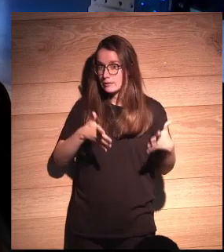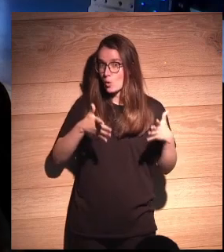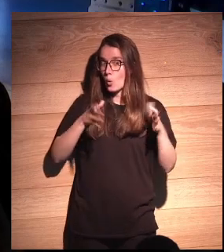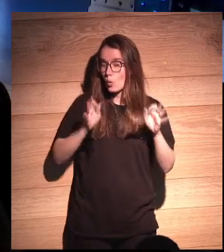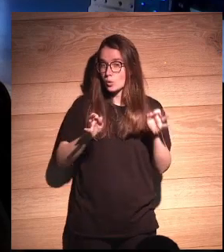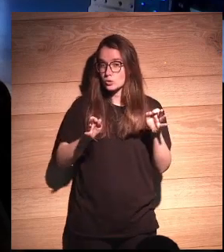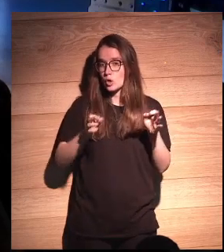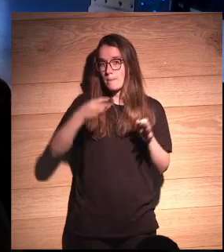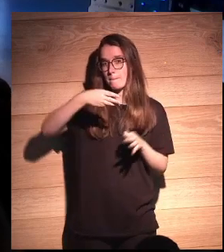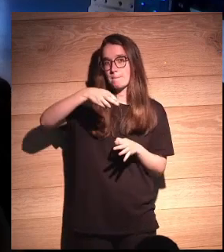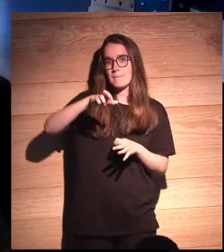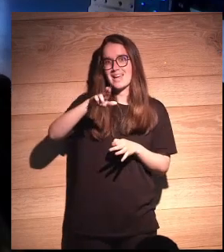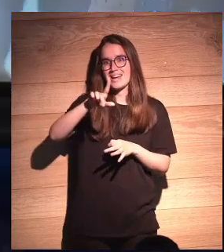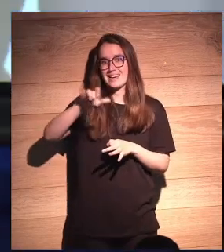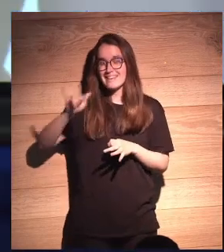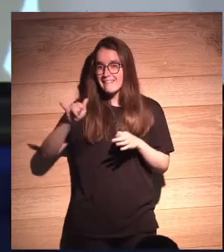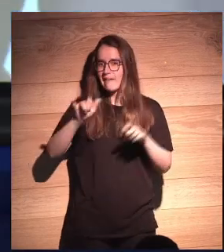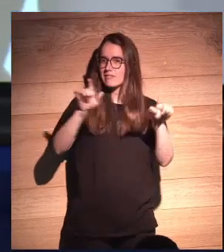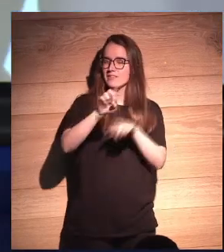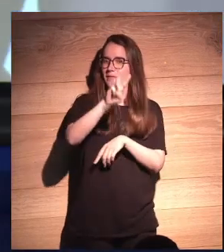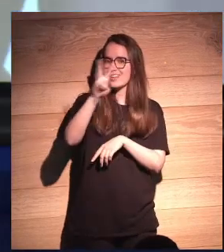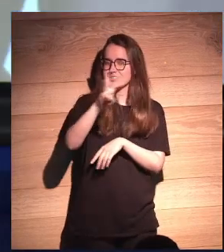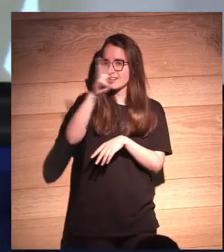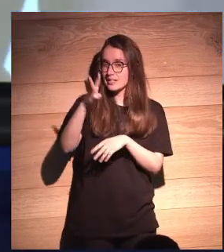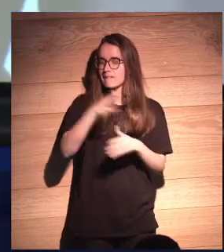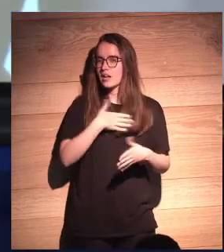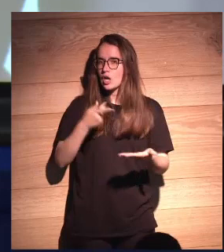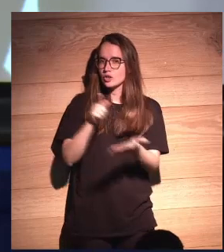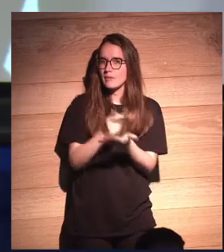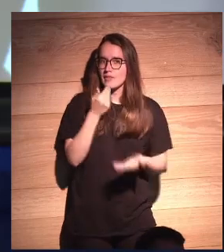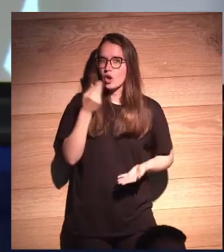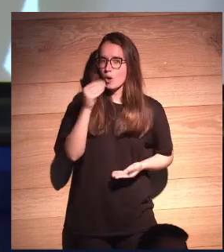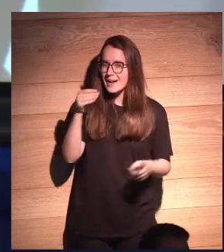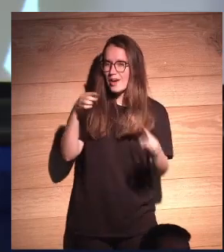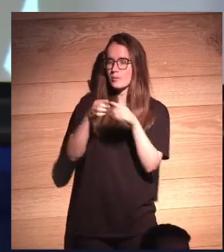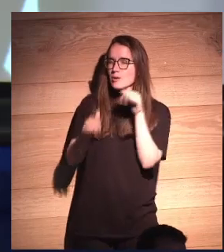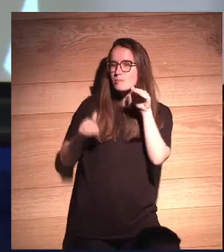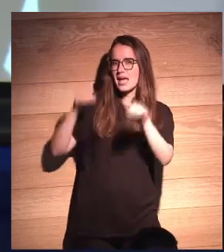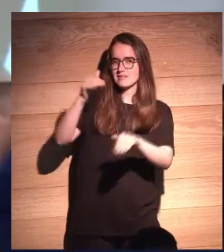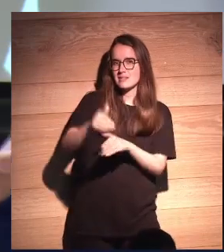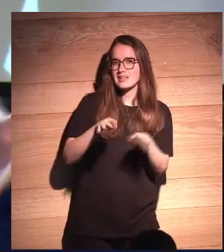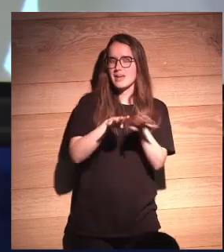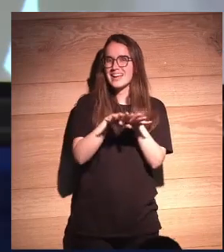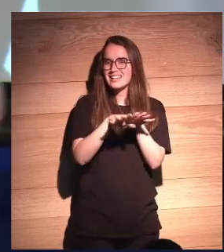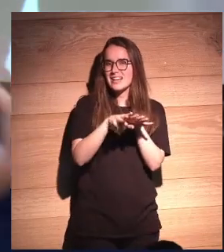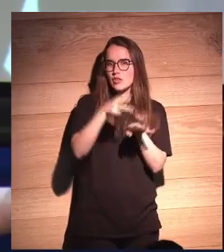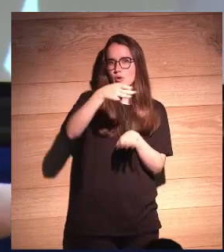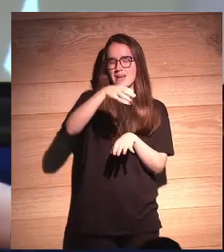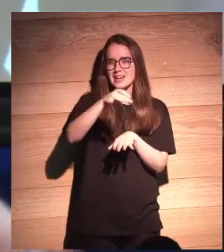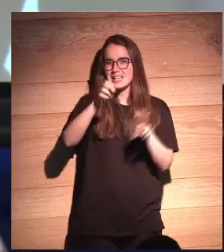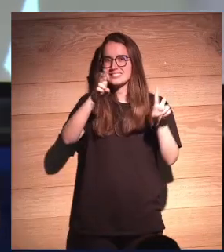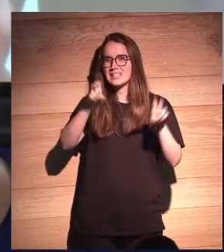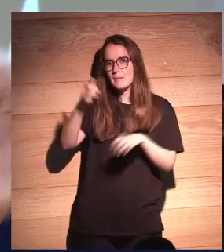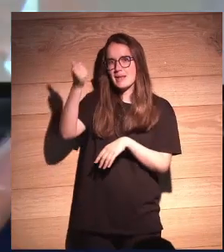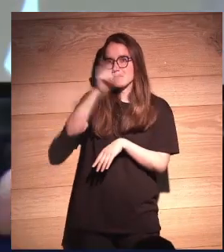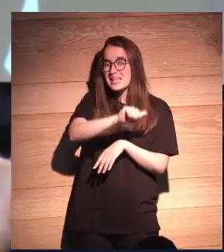Se acababa de decir Merlí en TV3, buscaban un producto que también fuera juvenil, pero que fuera más allá. Se había criticado Merlí por cosas de